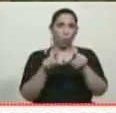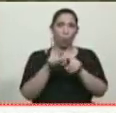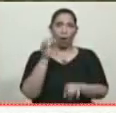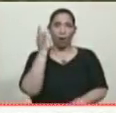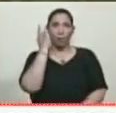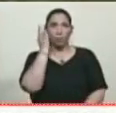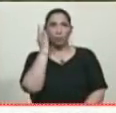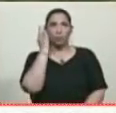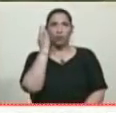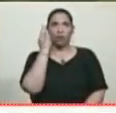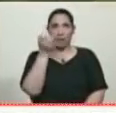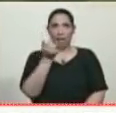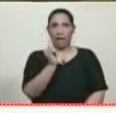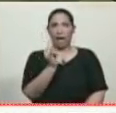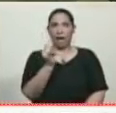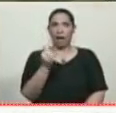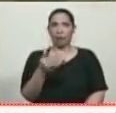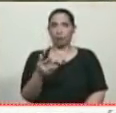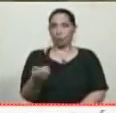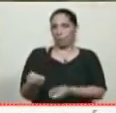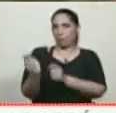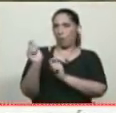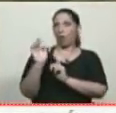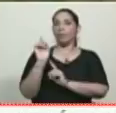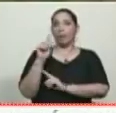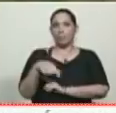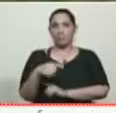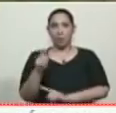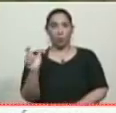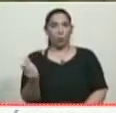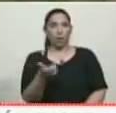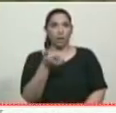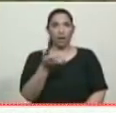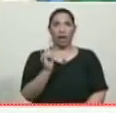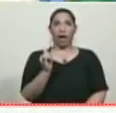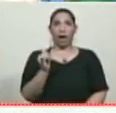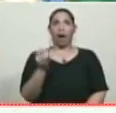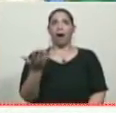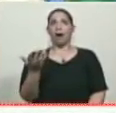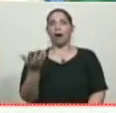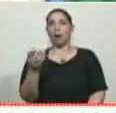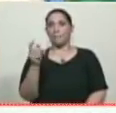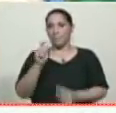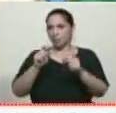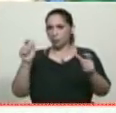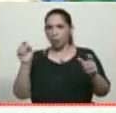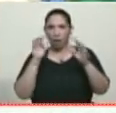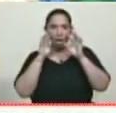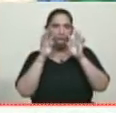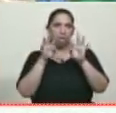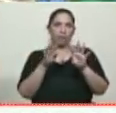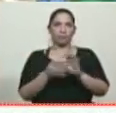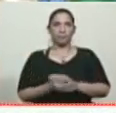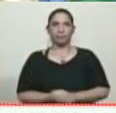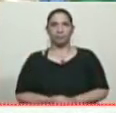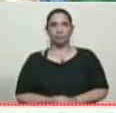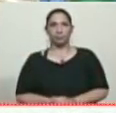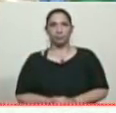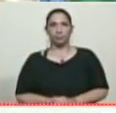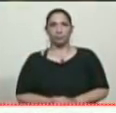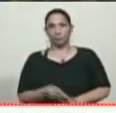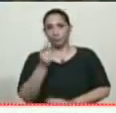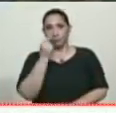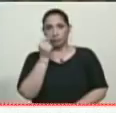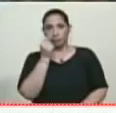de pretendientes, Guayana tiene pretendientes infinitos. No solo es Antonio de Berrío, el caballero